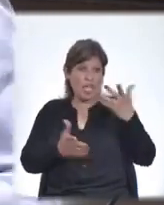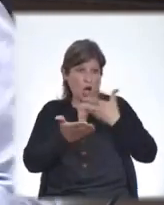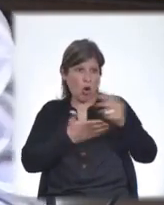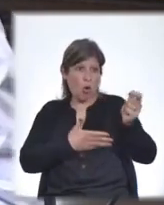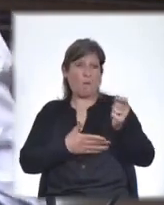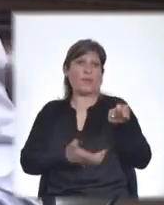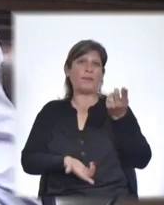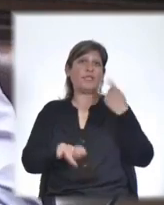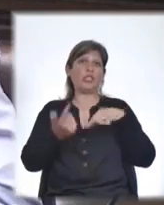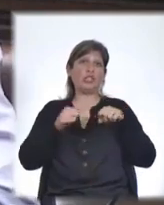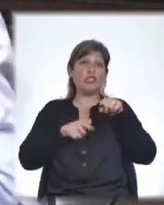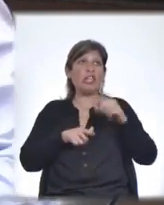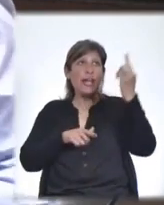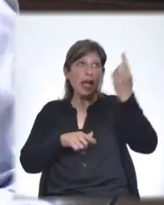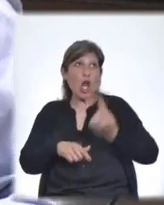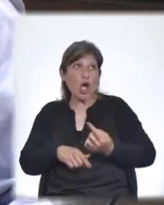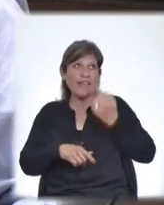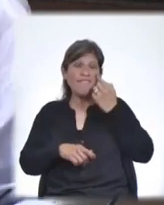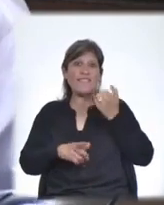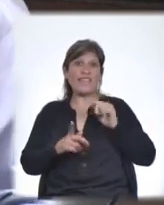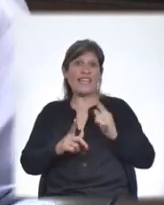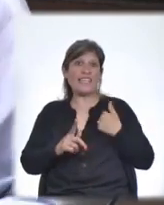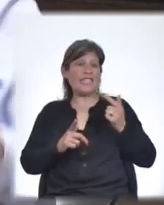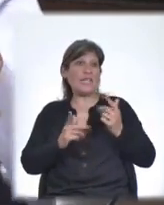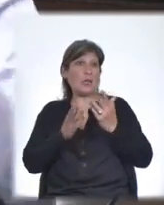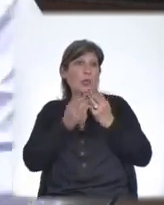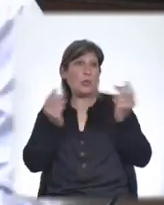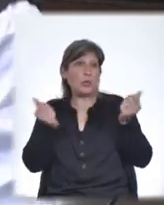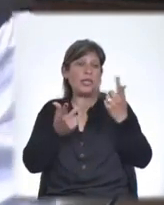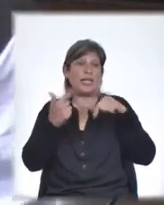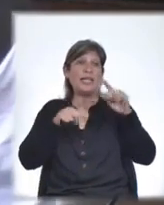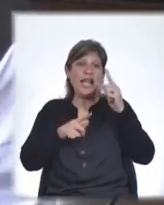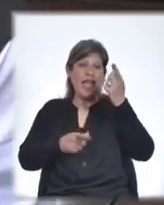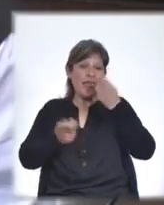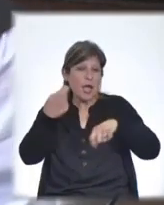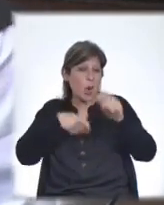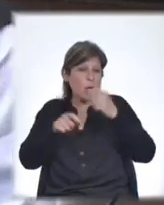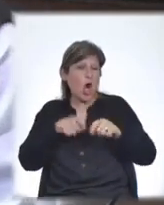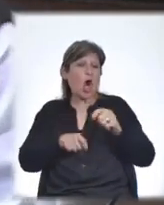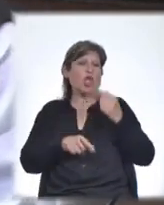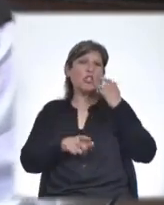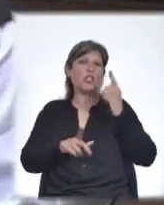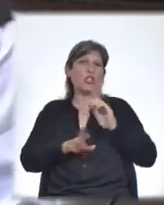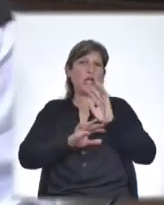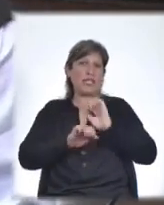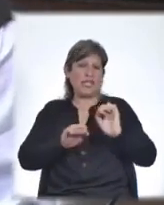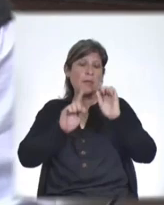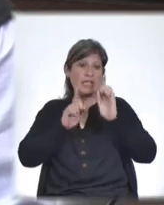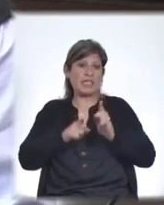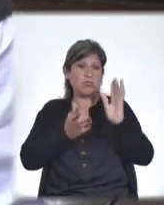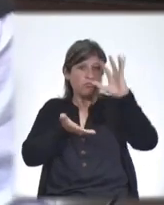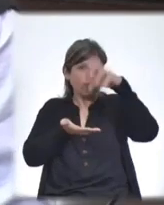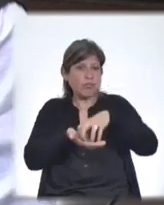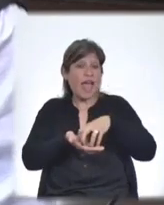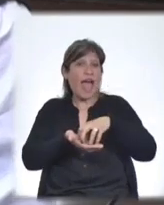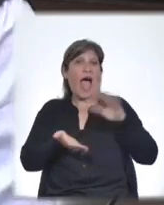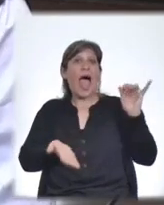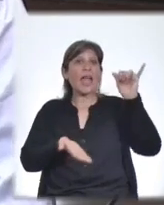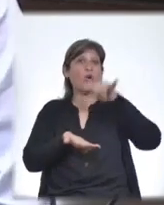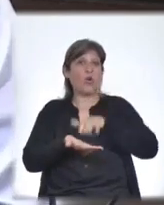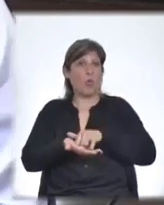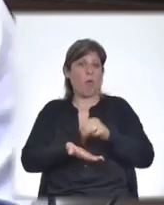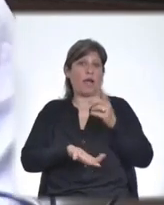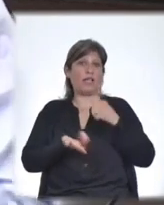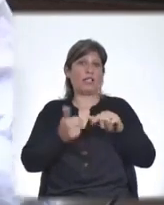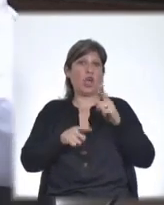lo que se viene es la destrucción, es la erosión de un negocio que se intentó poner también para el aeropuerto y que frente a